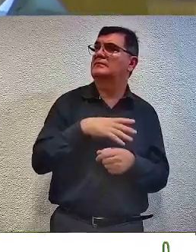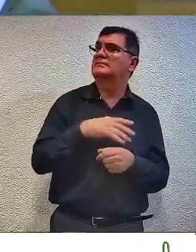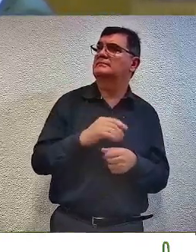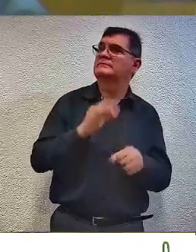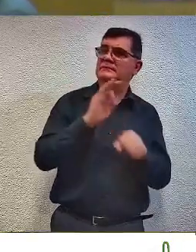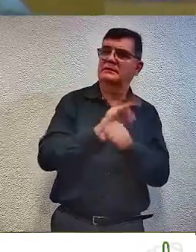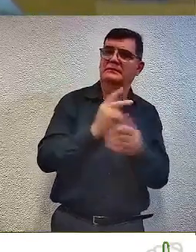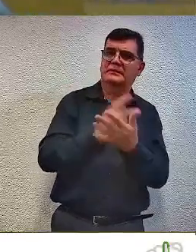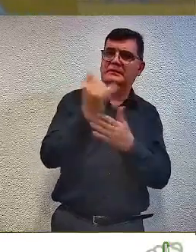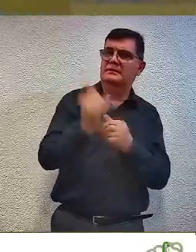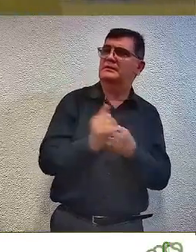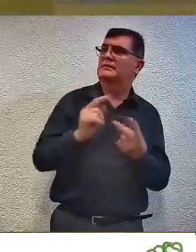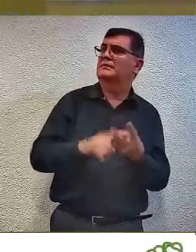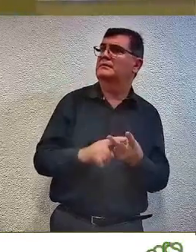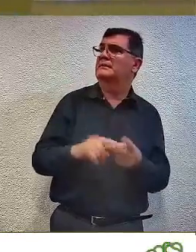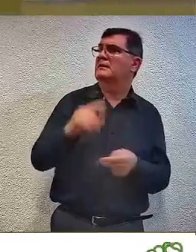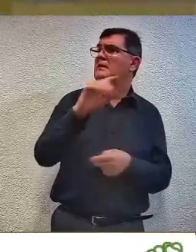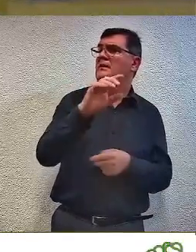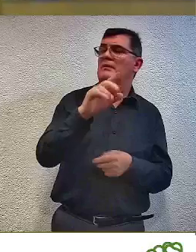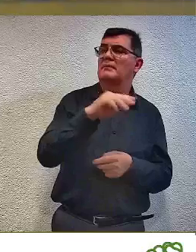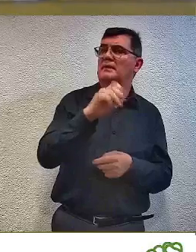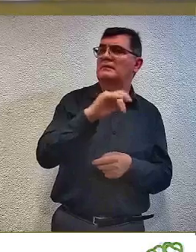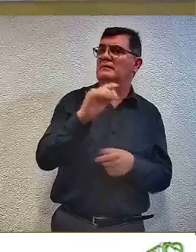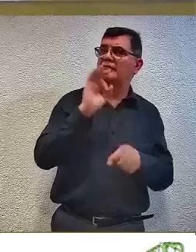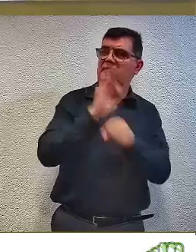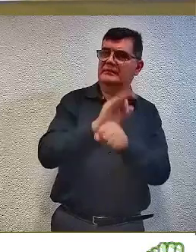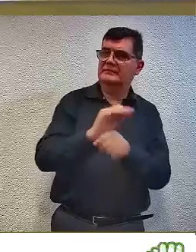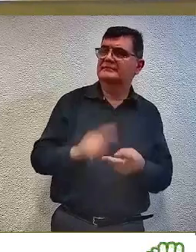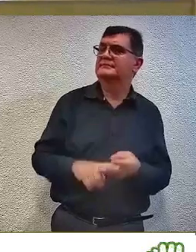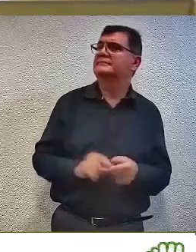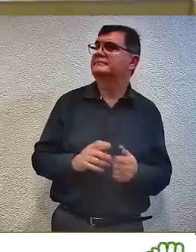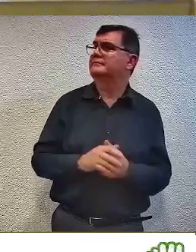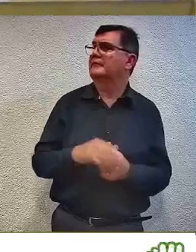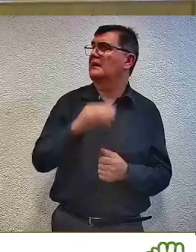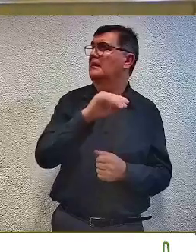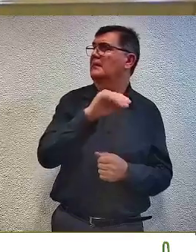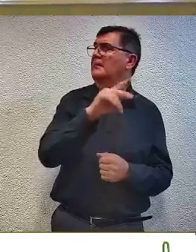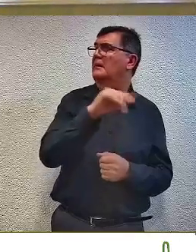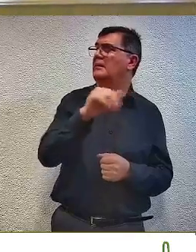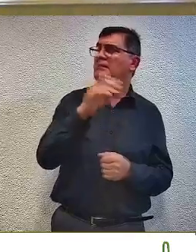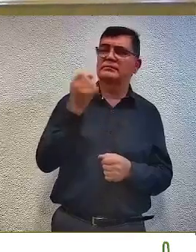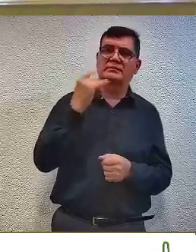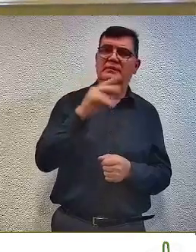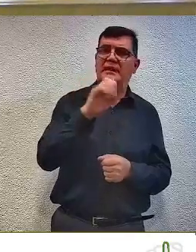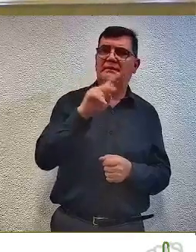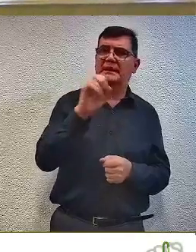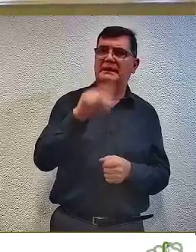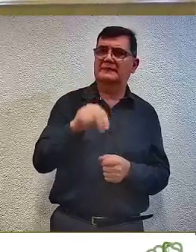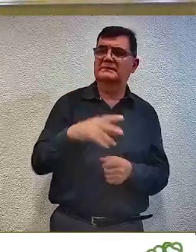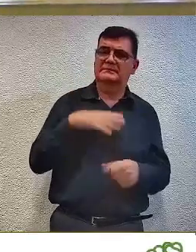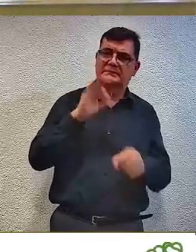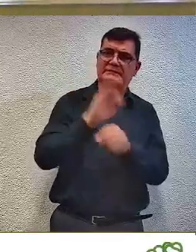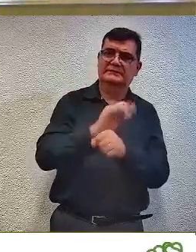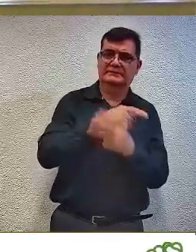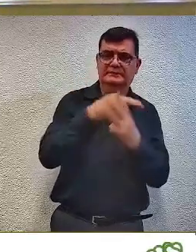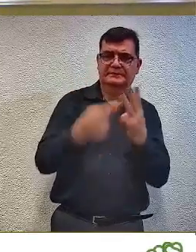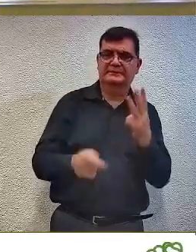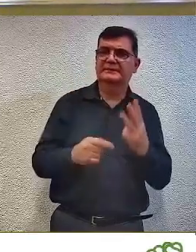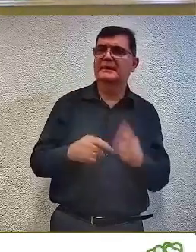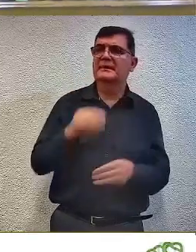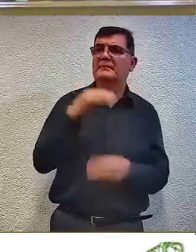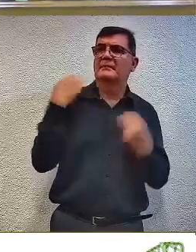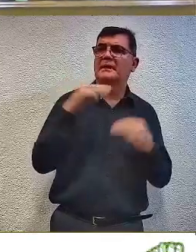proyectos. Magistrado César Salgado Alpizar. A favor. Magistrada ponente Evelyn Rodríguez Sinol. A favor.